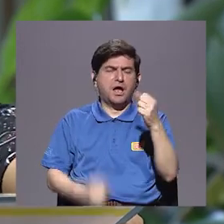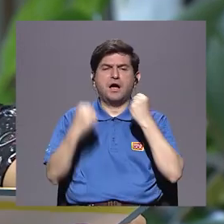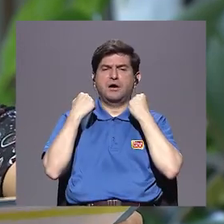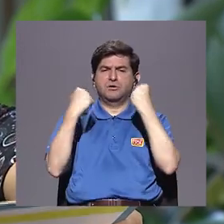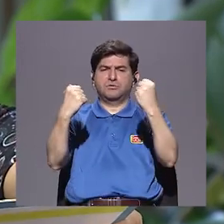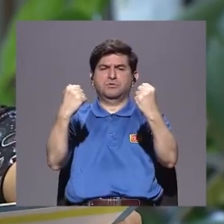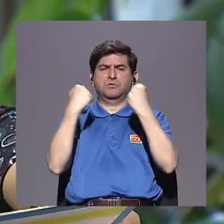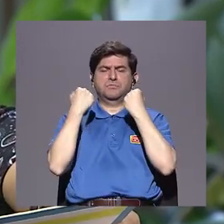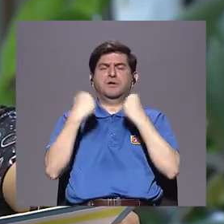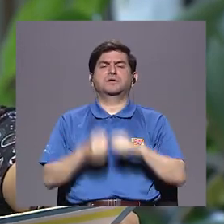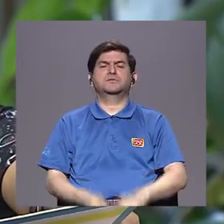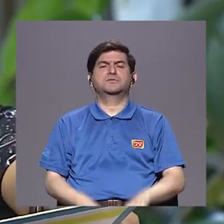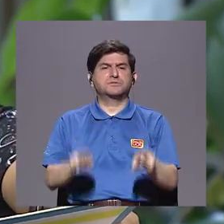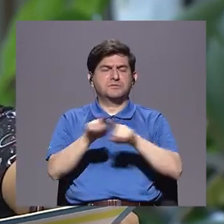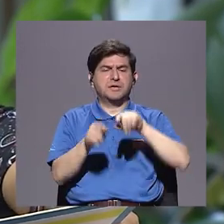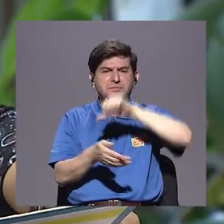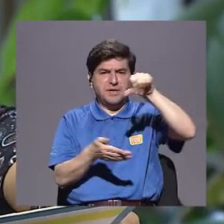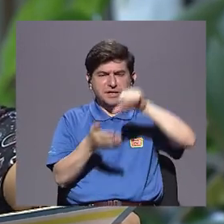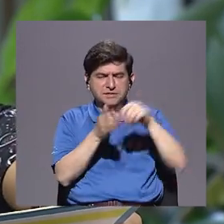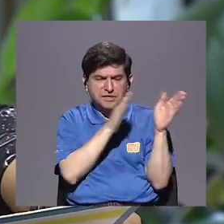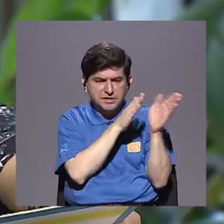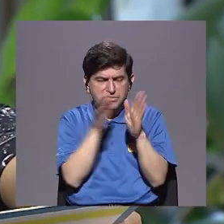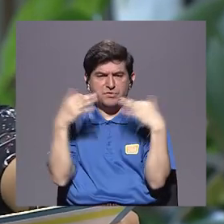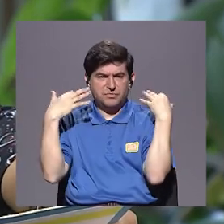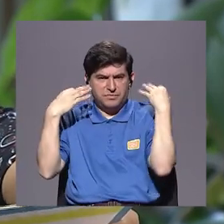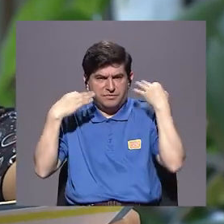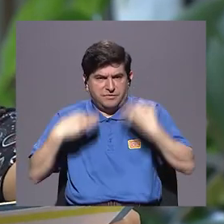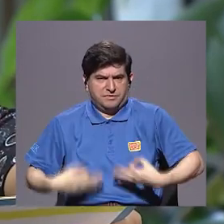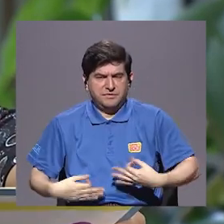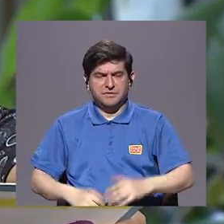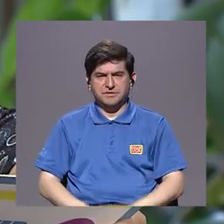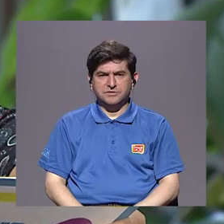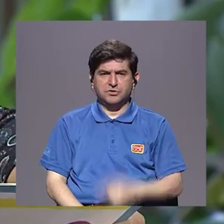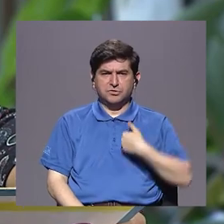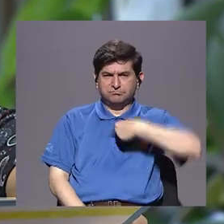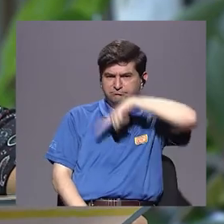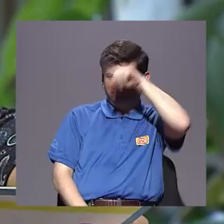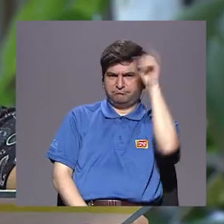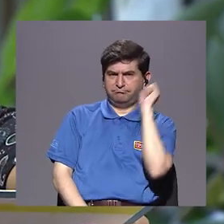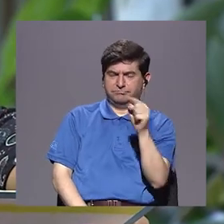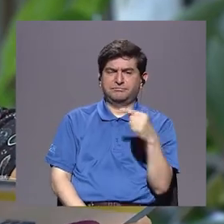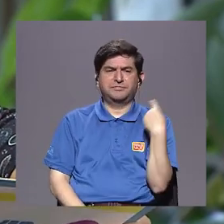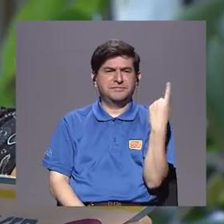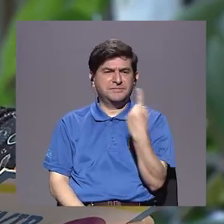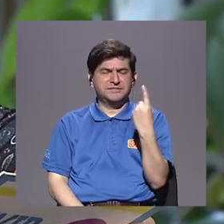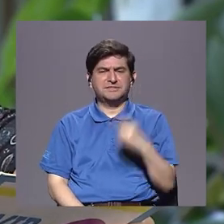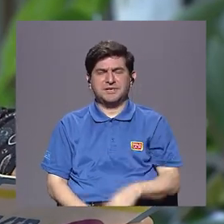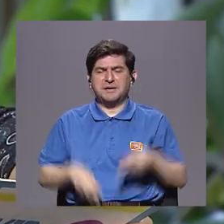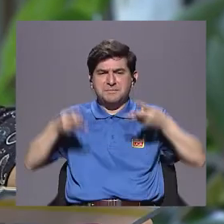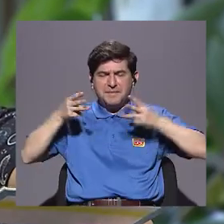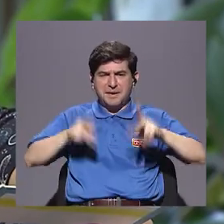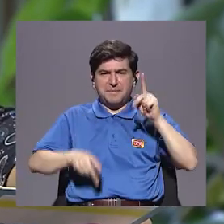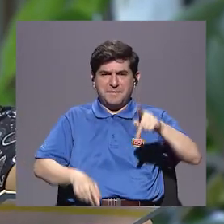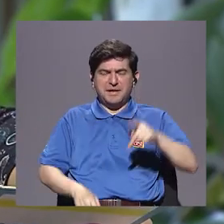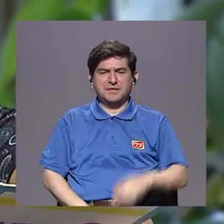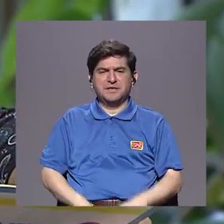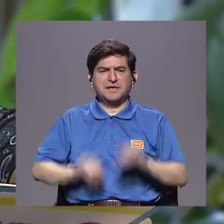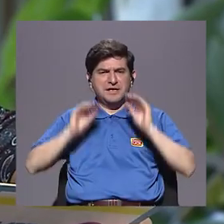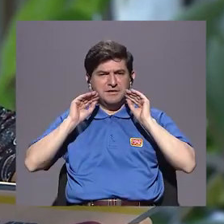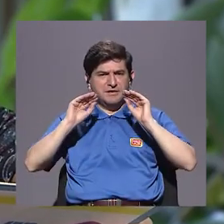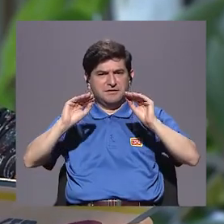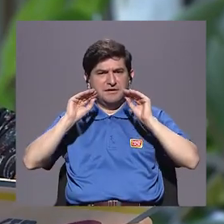los gimnasios y, ¿verdad?, en los centros de acondicionamiento físico y demás. Entonces, mi pregunta, Natalia, ¿siempre el Pilates debe